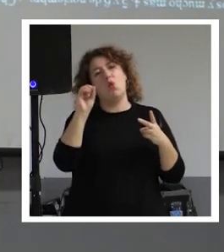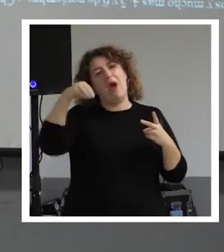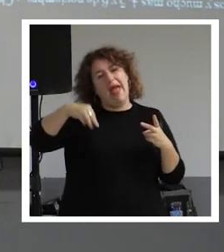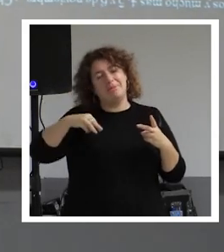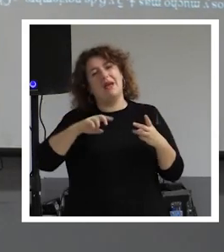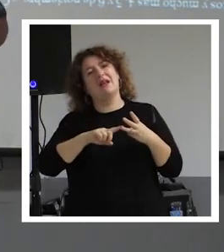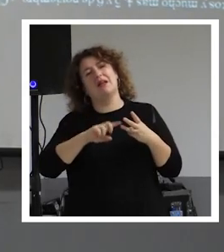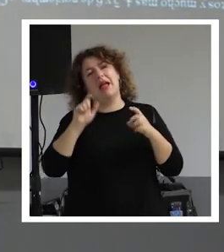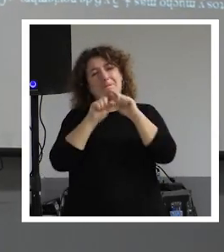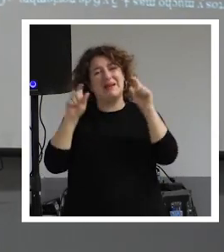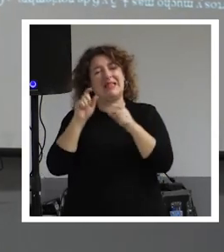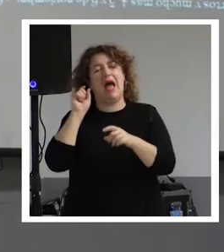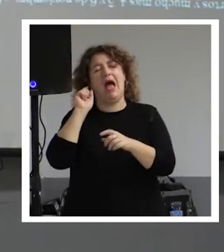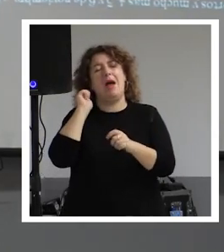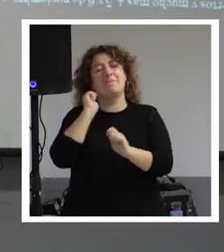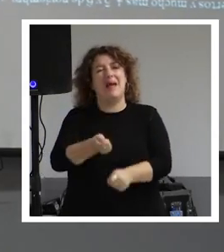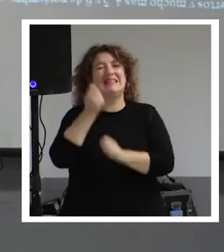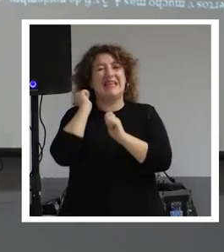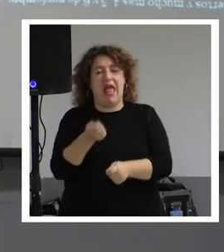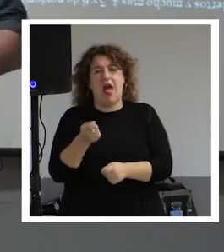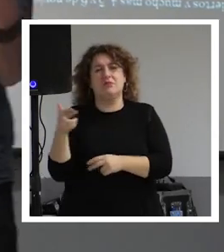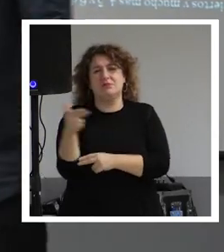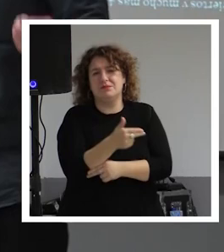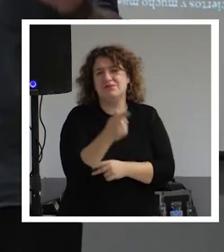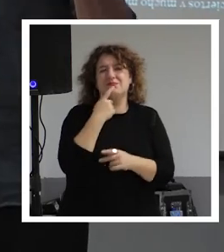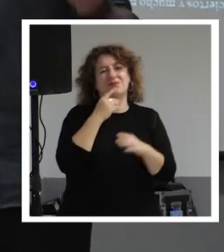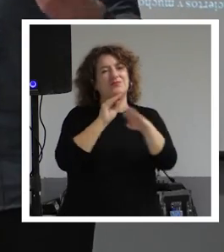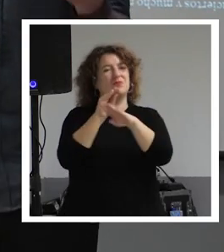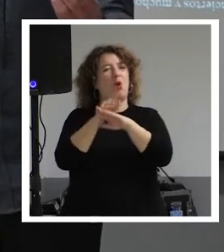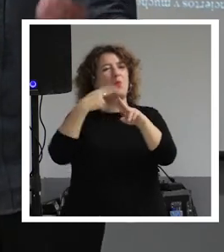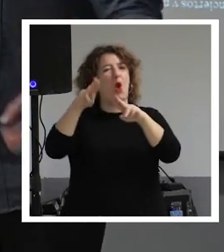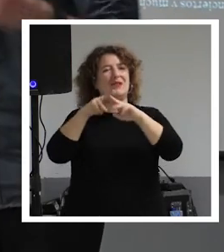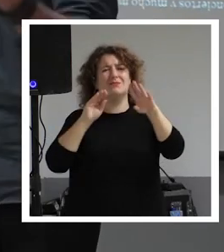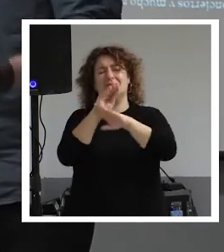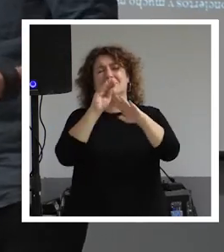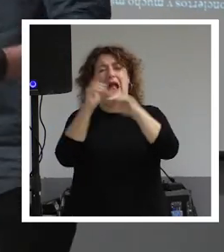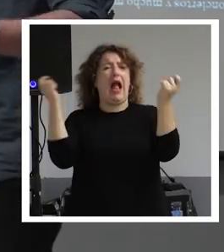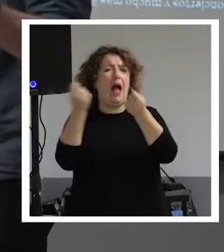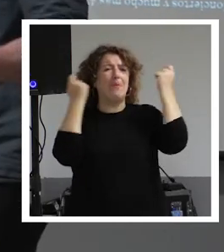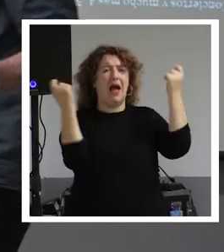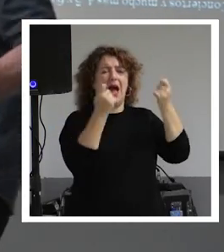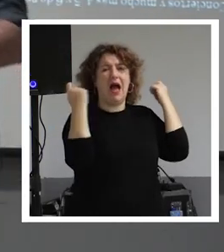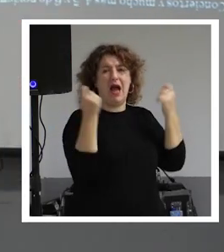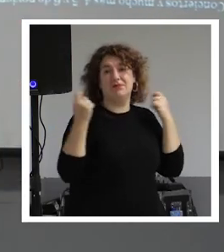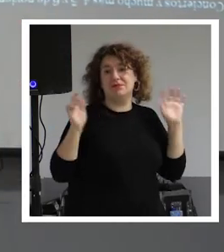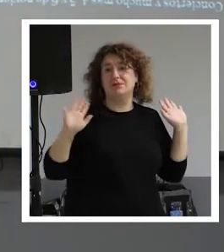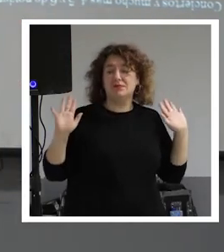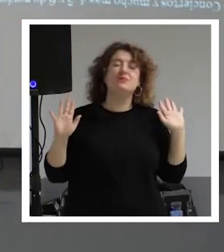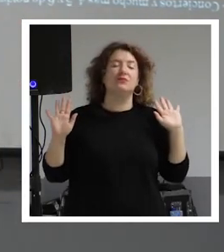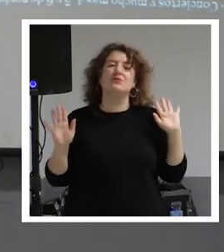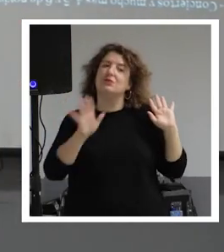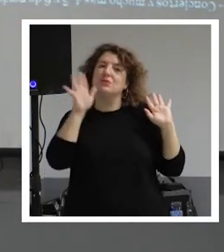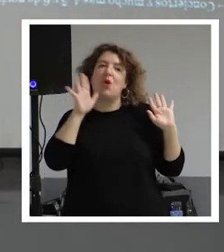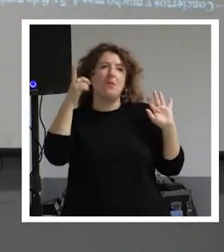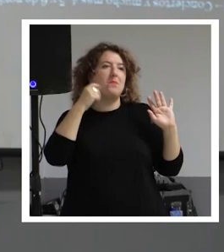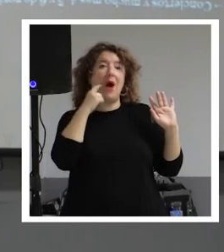sino un modo sistemático mediante el cual determinadas empresas tales como banco uno famoso el banco penta minera una famosa como sqm que se llama